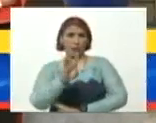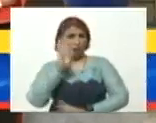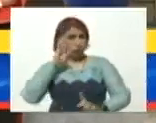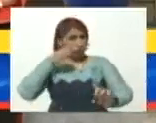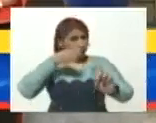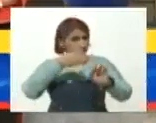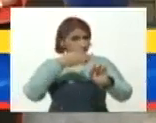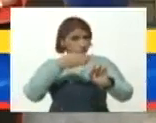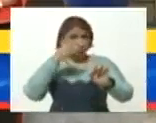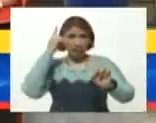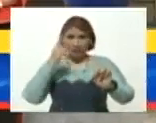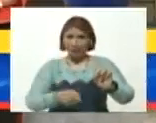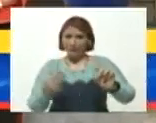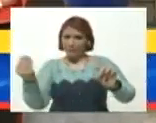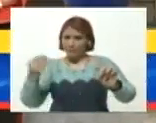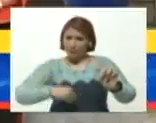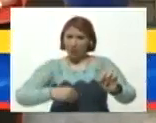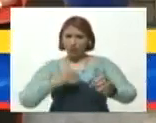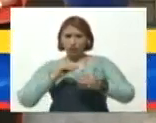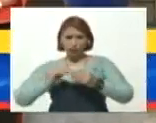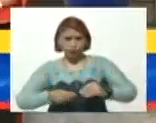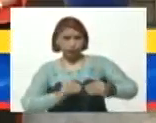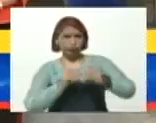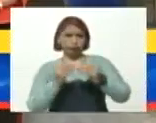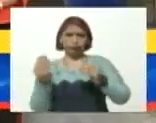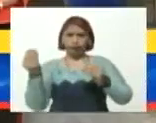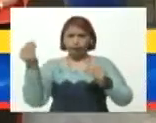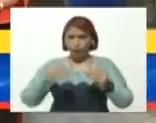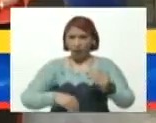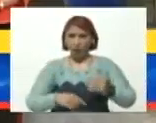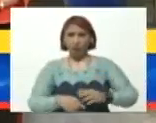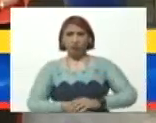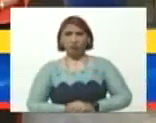dirección hay que hacer más, estamos haciendo, pero hay que hacer mucho